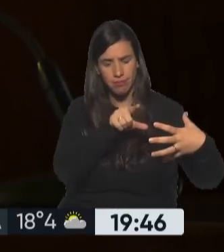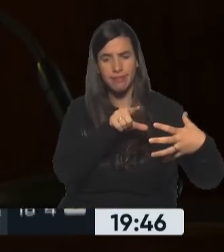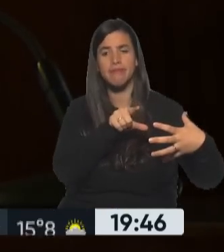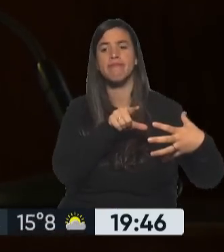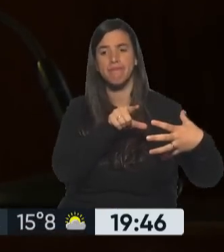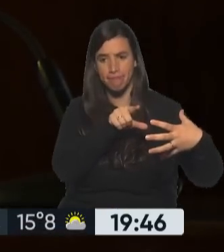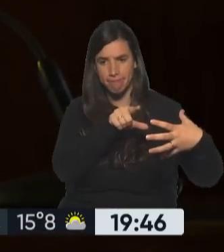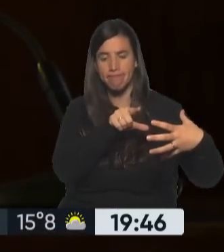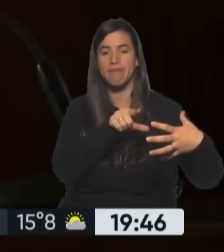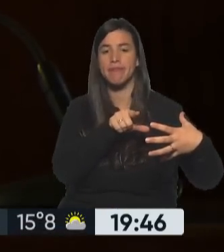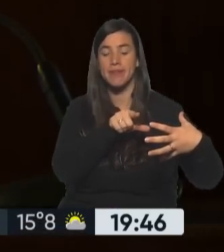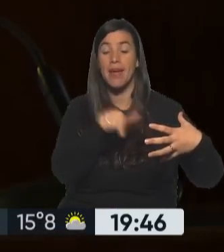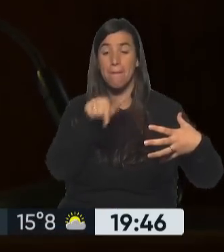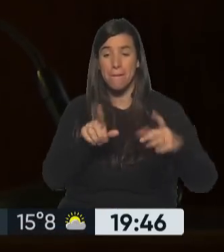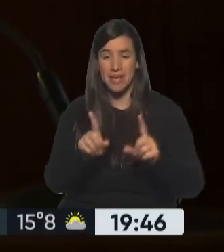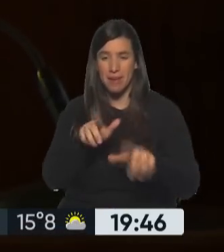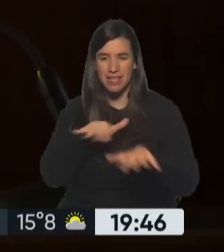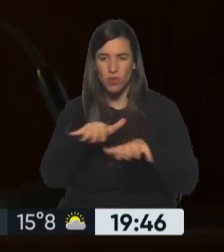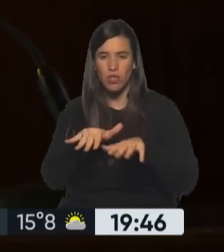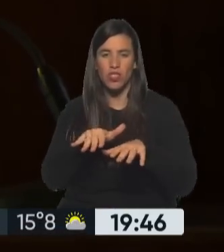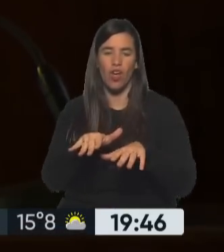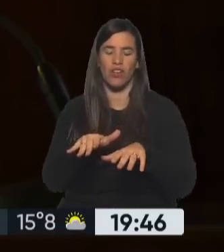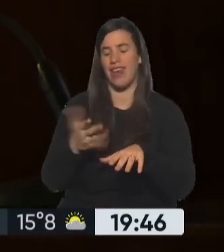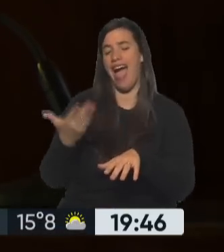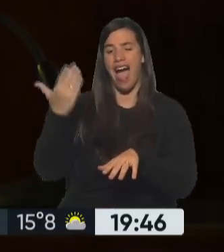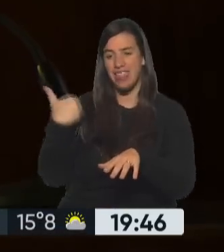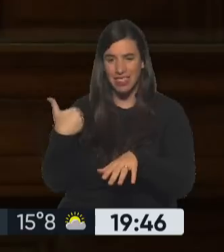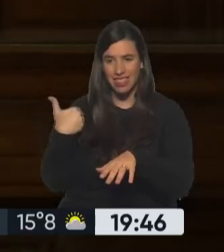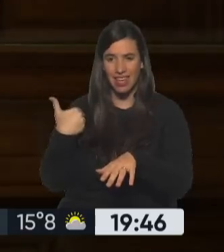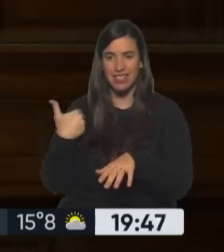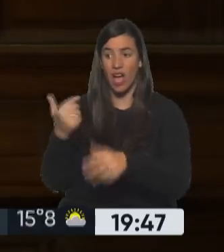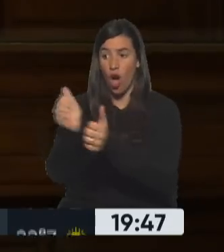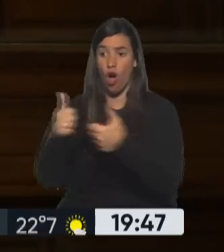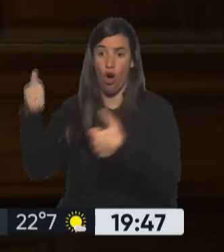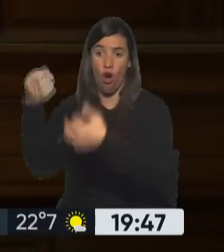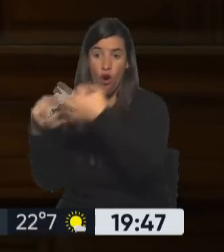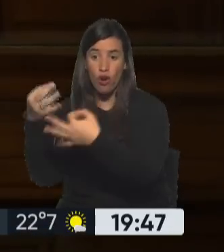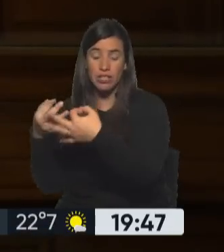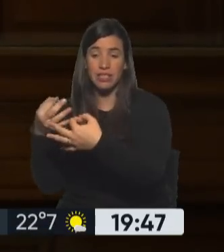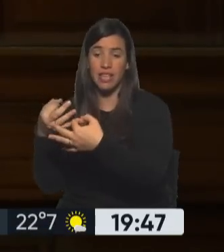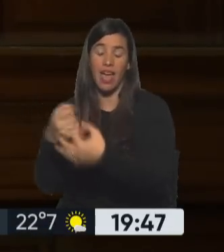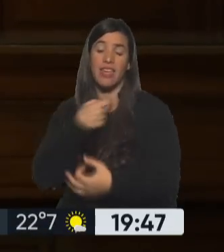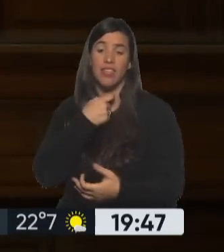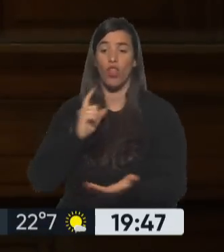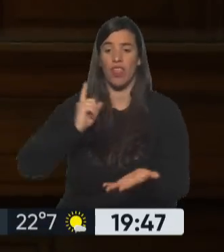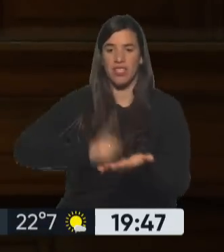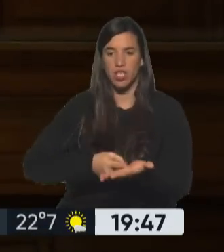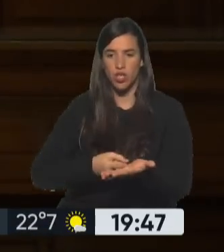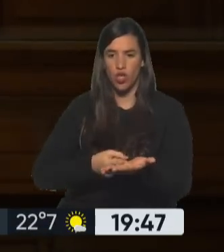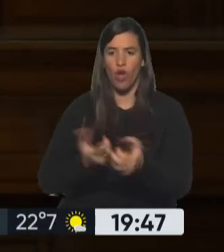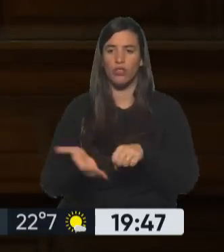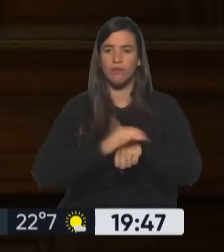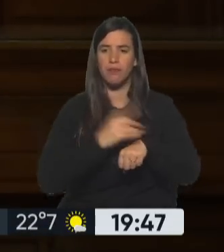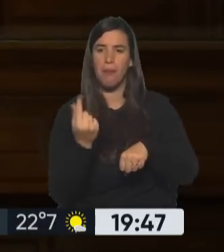Corte cuando decidió sacarle a las provincias plata para dársela a Rodríguez Larreta para la campaña electoral. Está muy